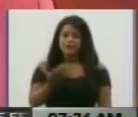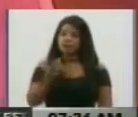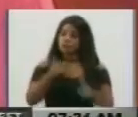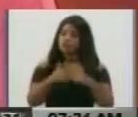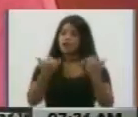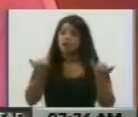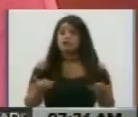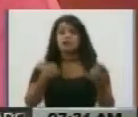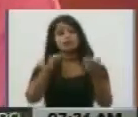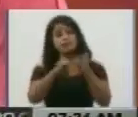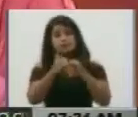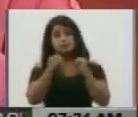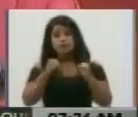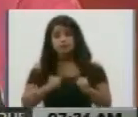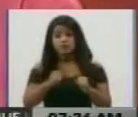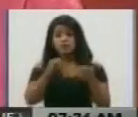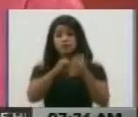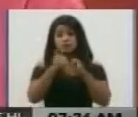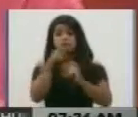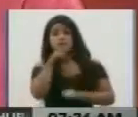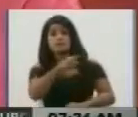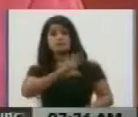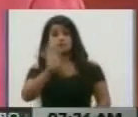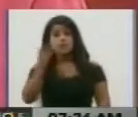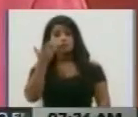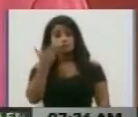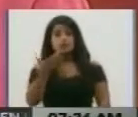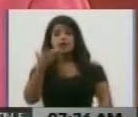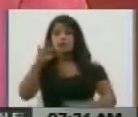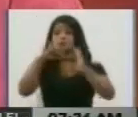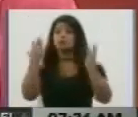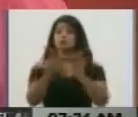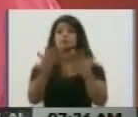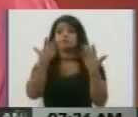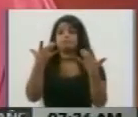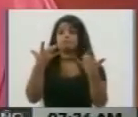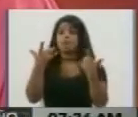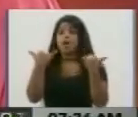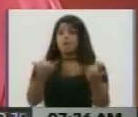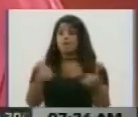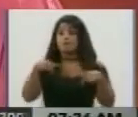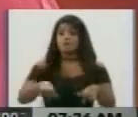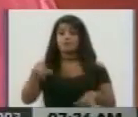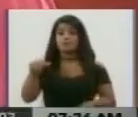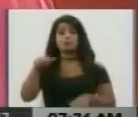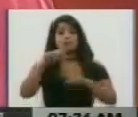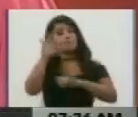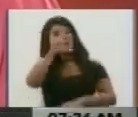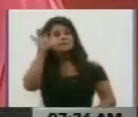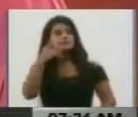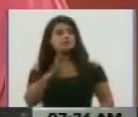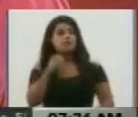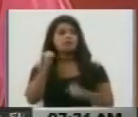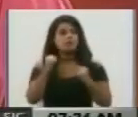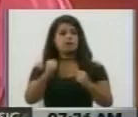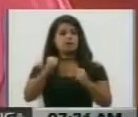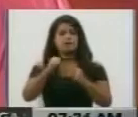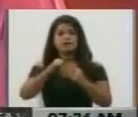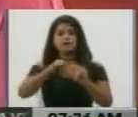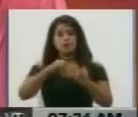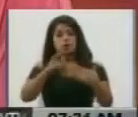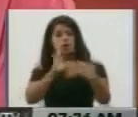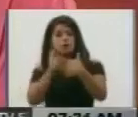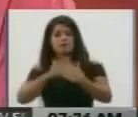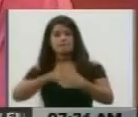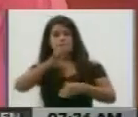una crisis que se ha venido sintiendo en todo el mundo y que particularmente en nuestros países ha golpeado a nuestros pueblos,